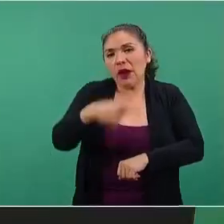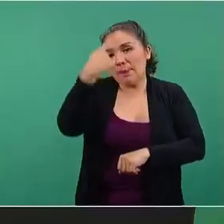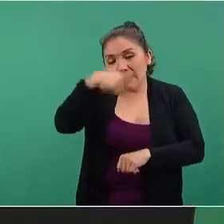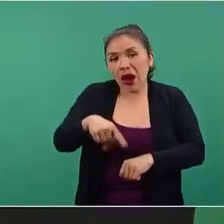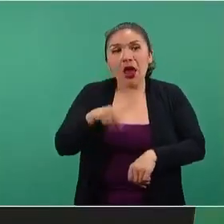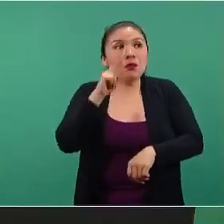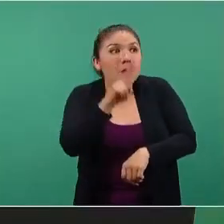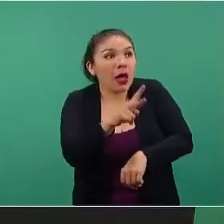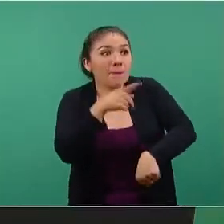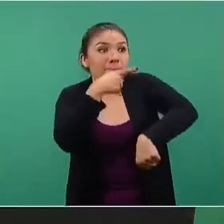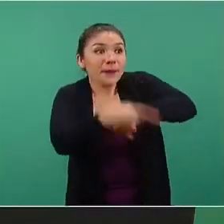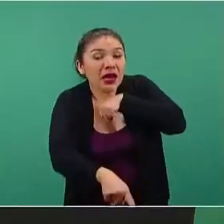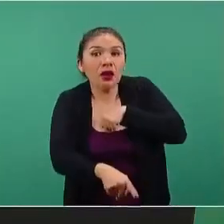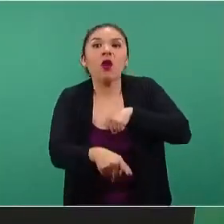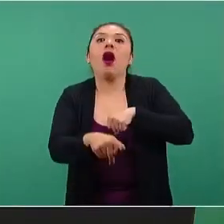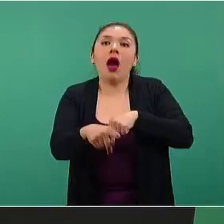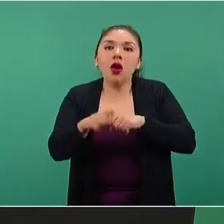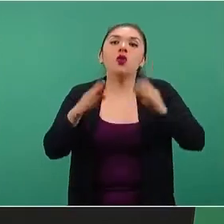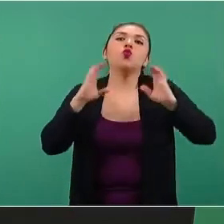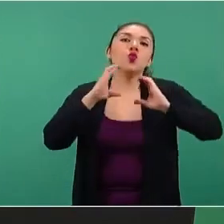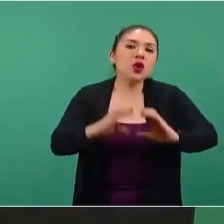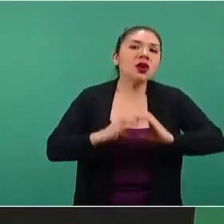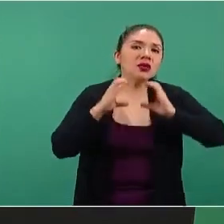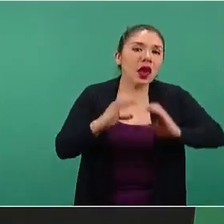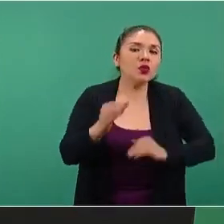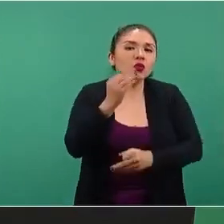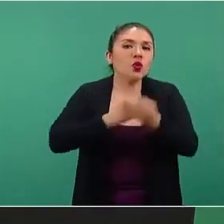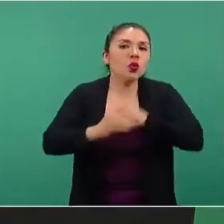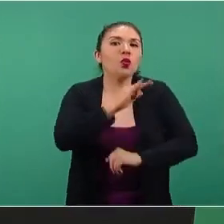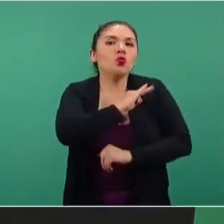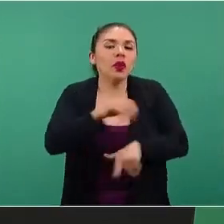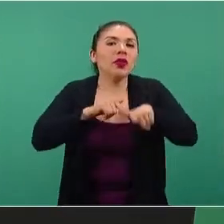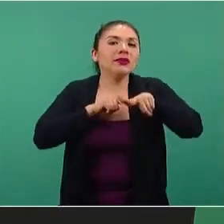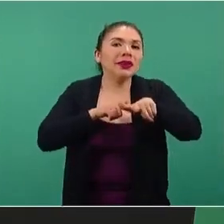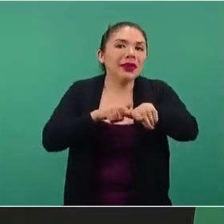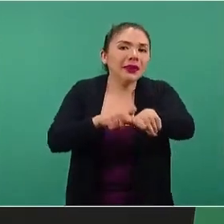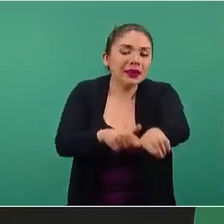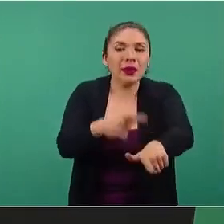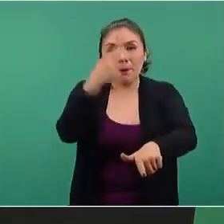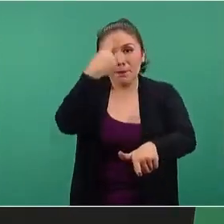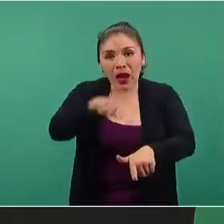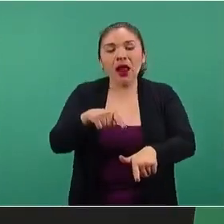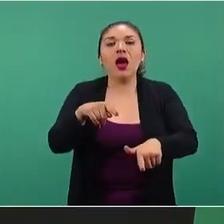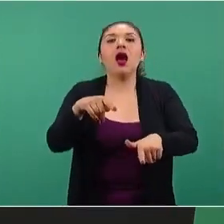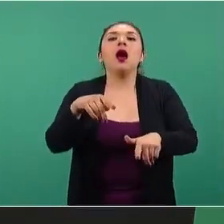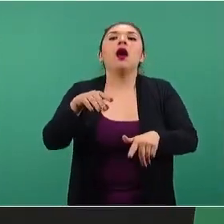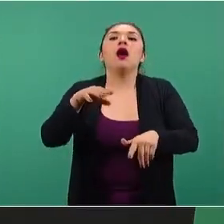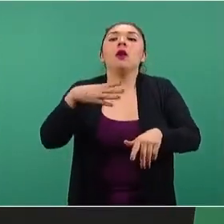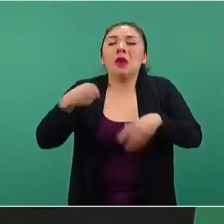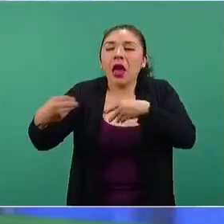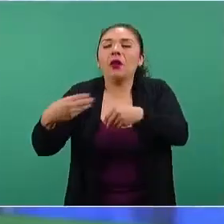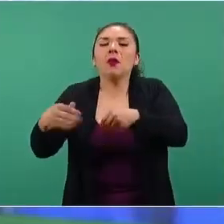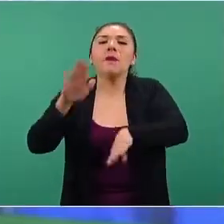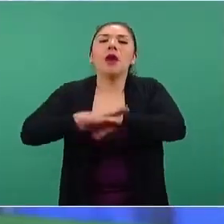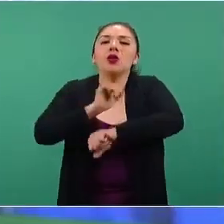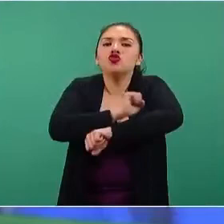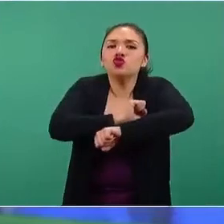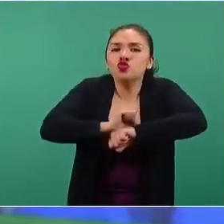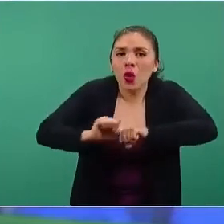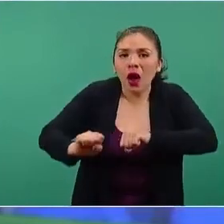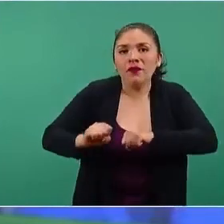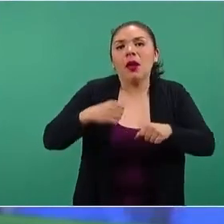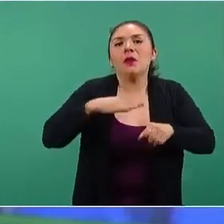los riesgos que tenemos a nuestra salud y así poder mantener pequeñas oleadas. Las